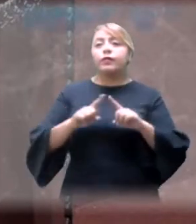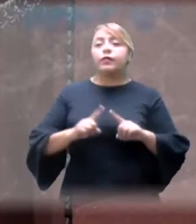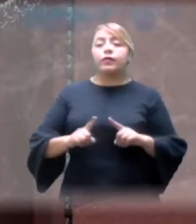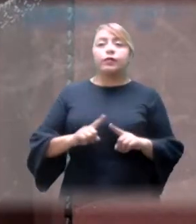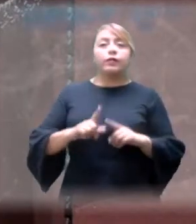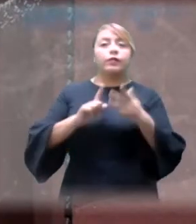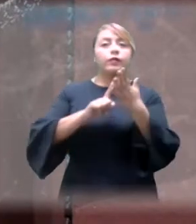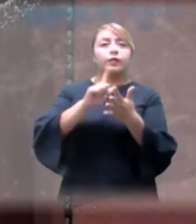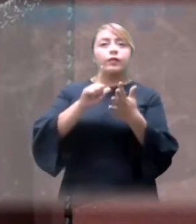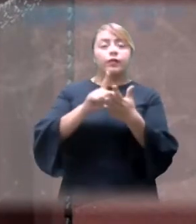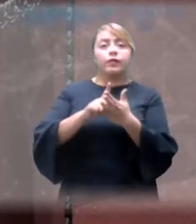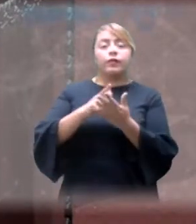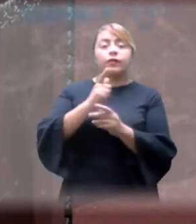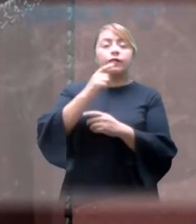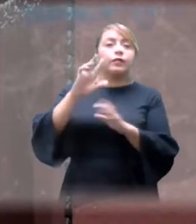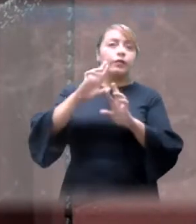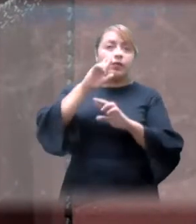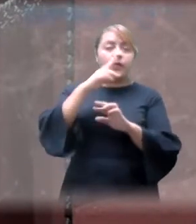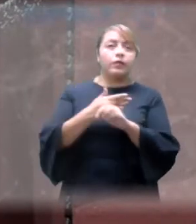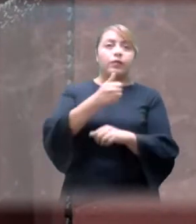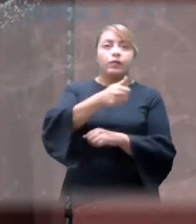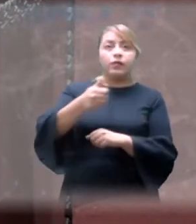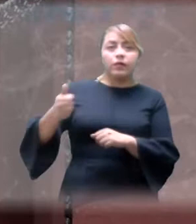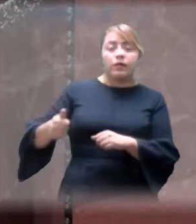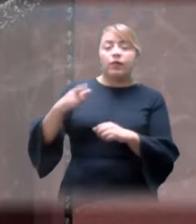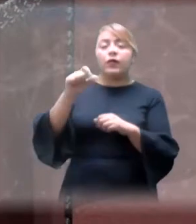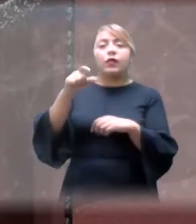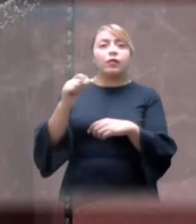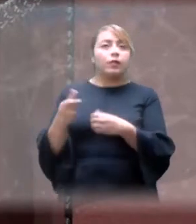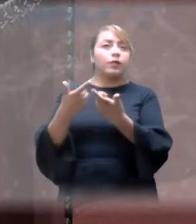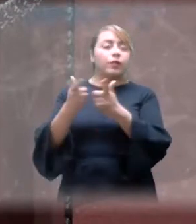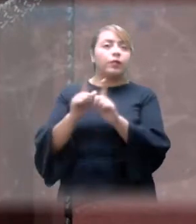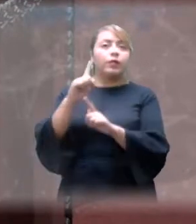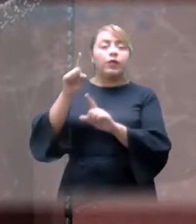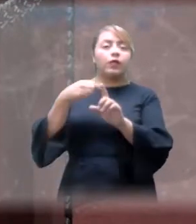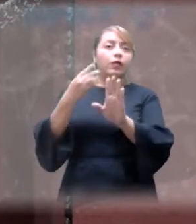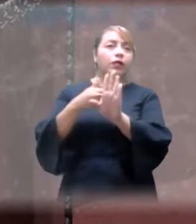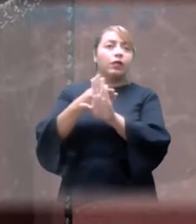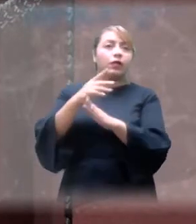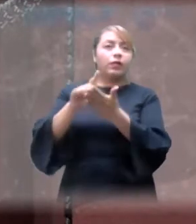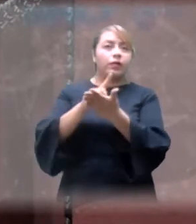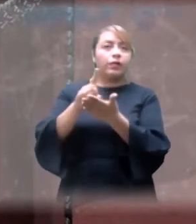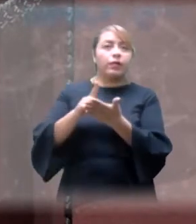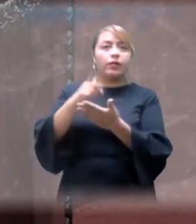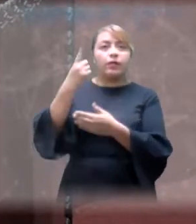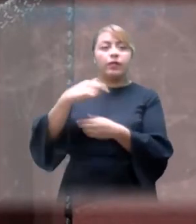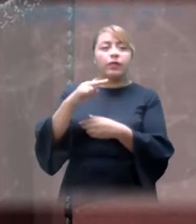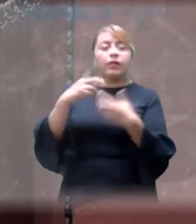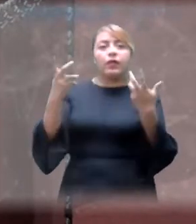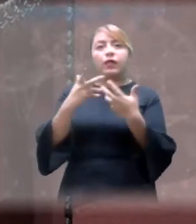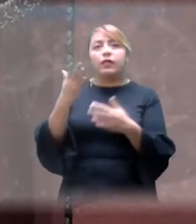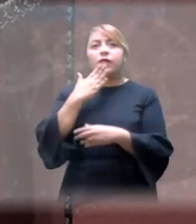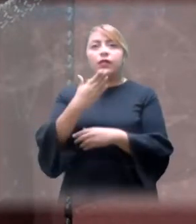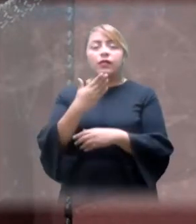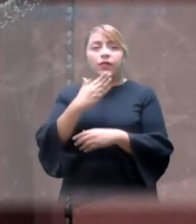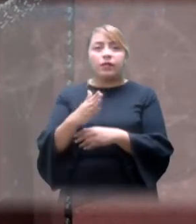atribuciones conferidas al Consejo Estatal contra las Adicciones para contribuir a prevenir y